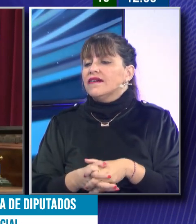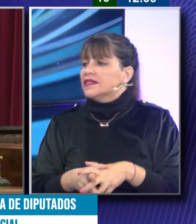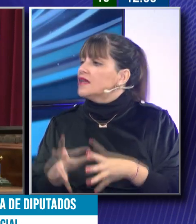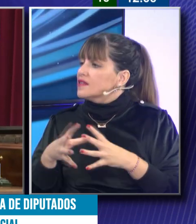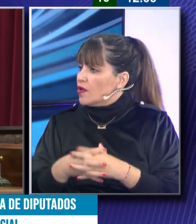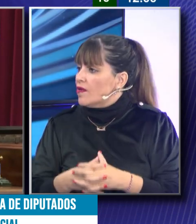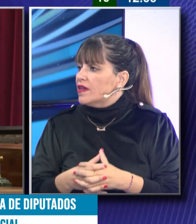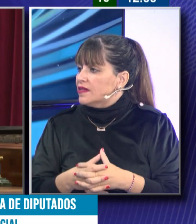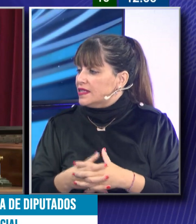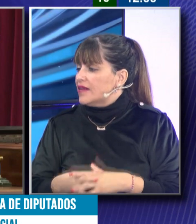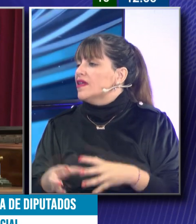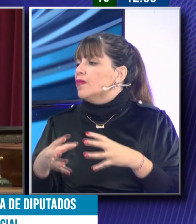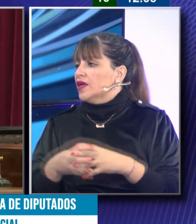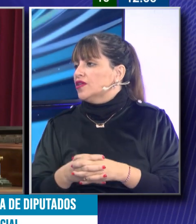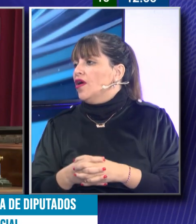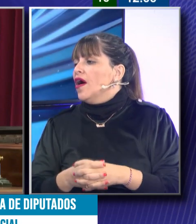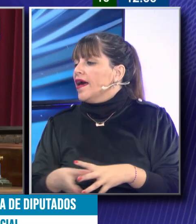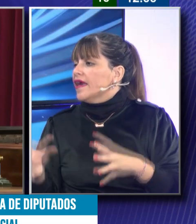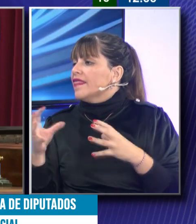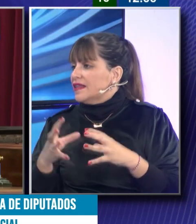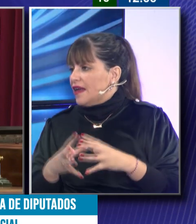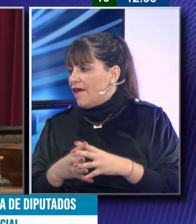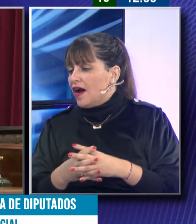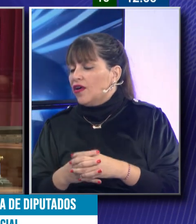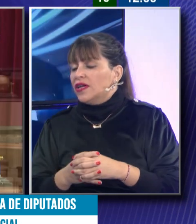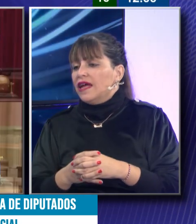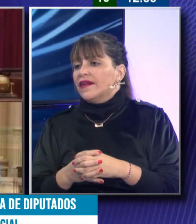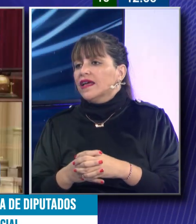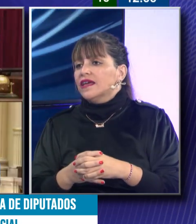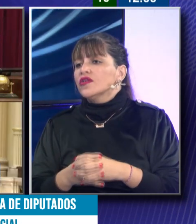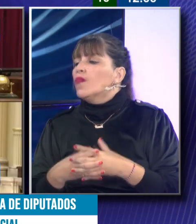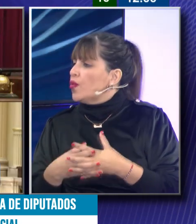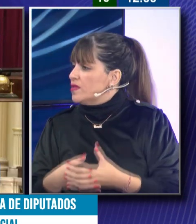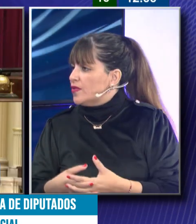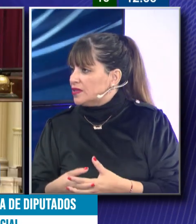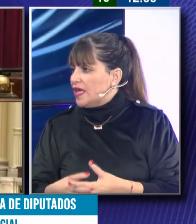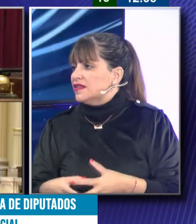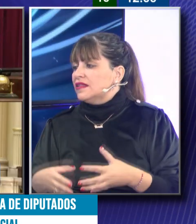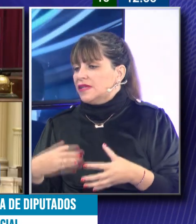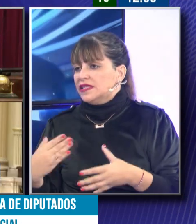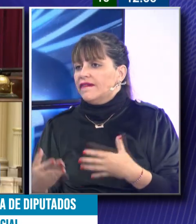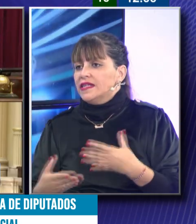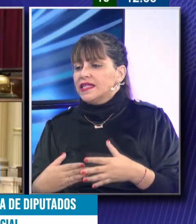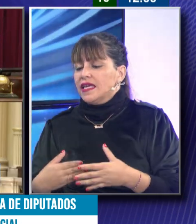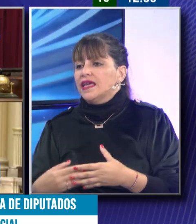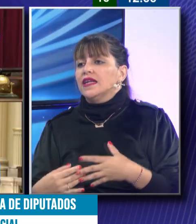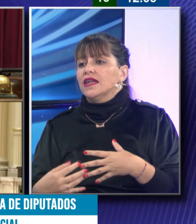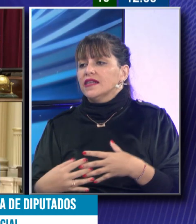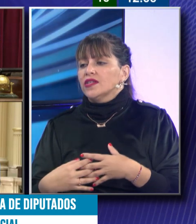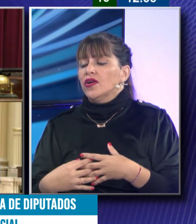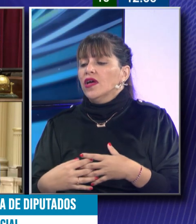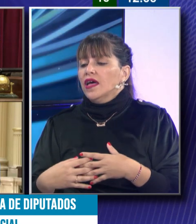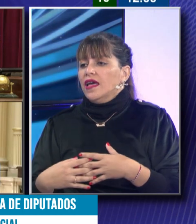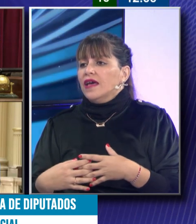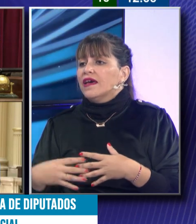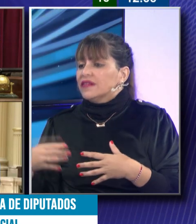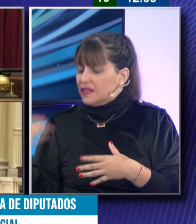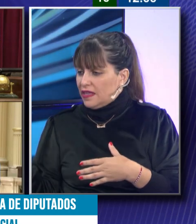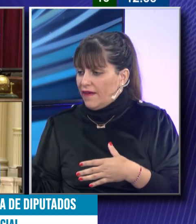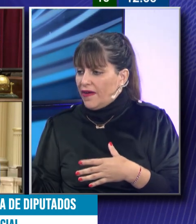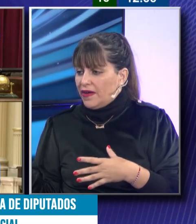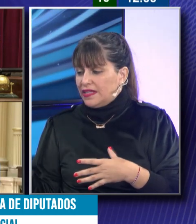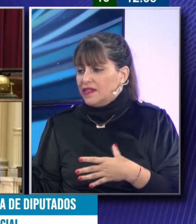que se le va a hacer reserva del puesto de trabajo y la verdad que eso es muy importante y también establece ahí que en el caso